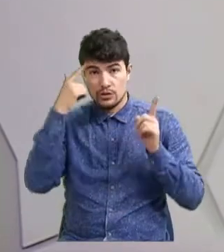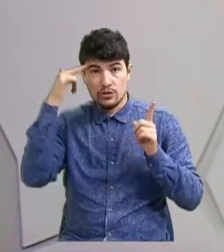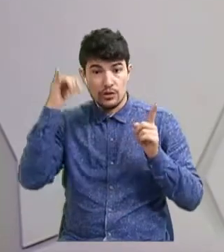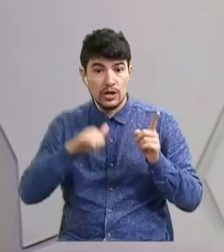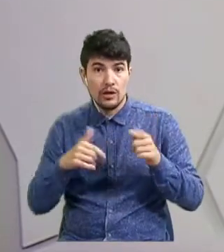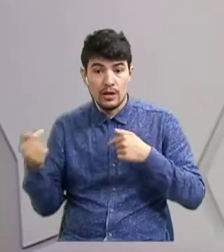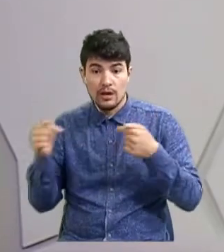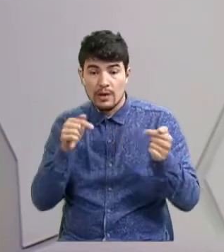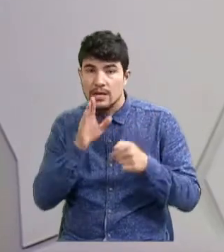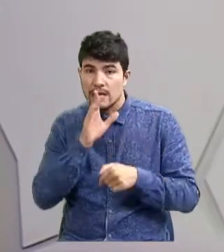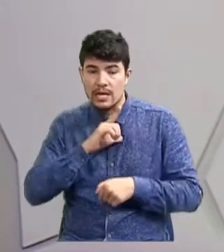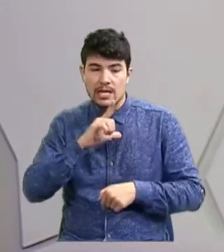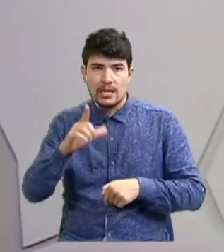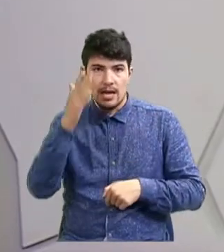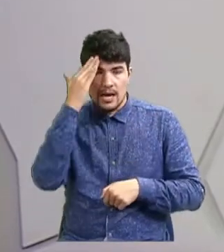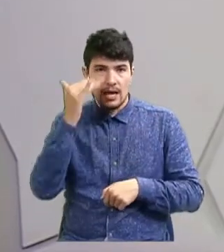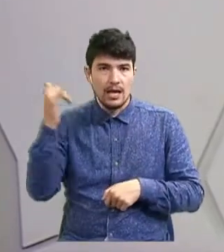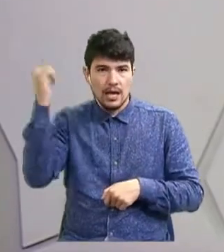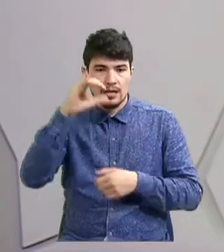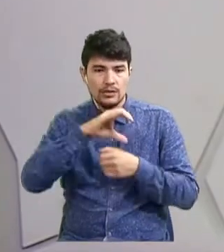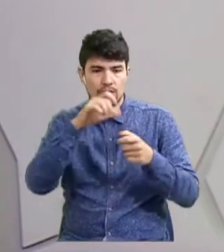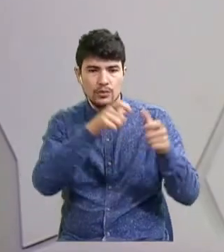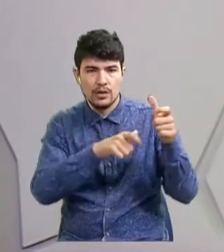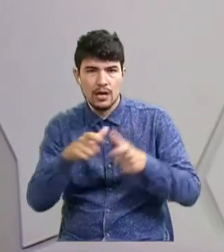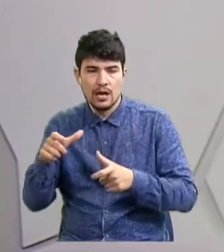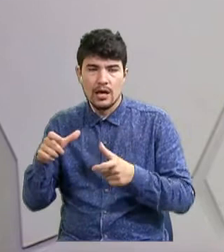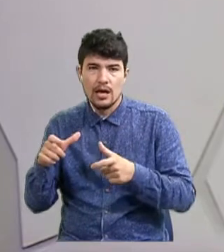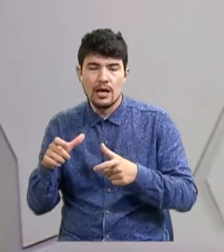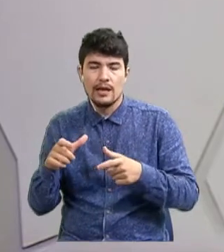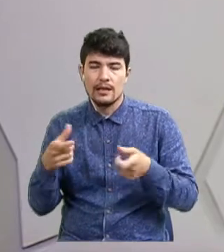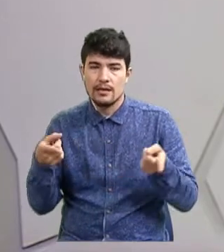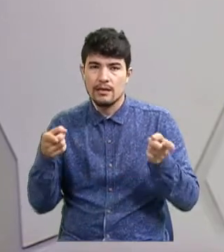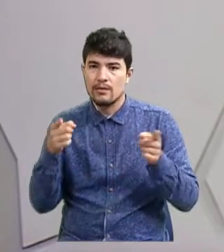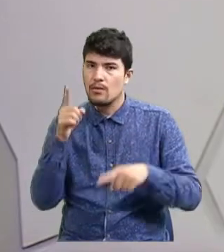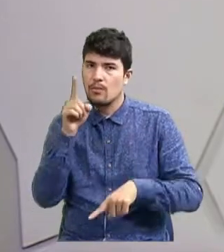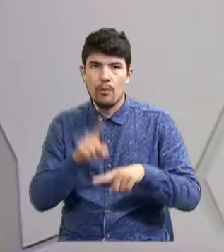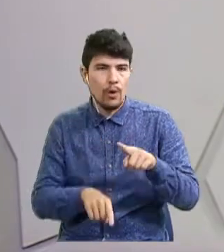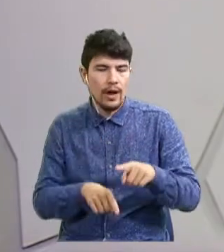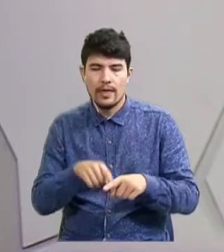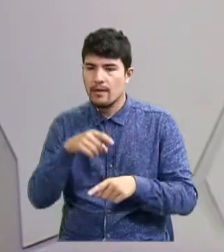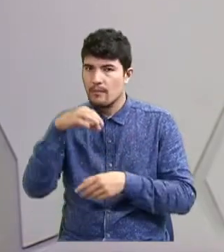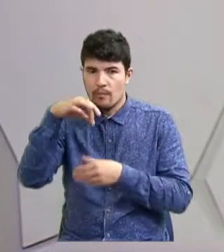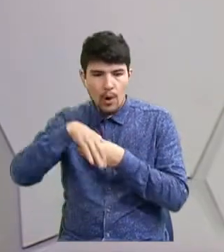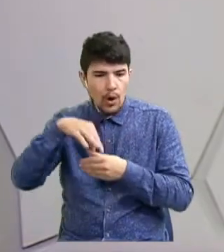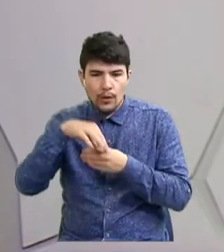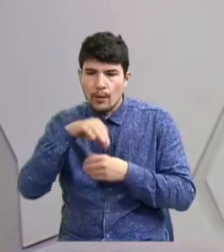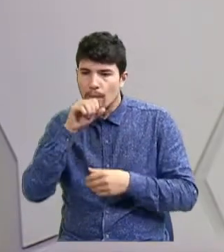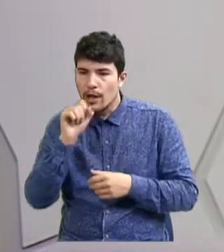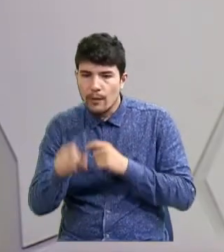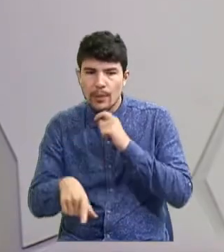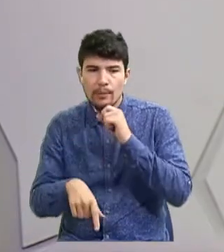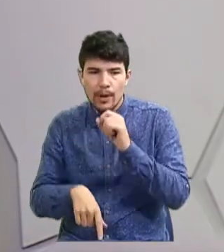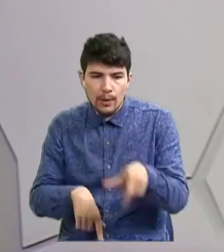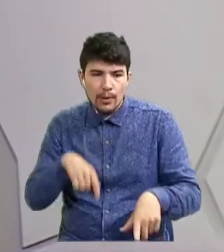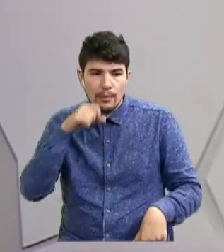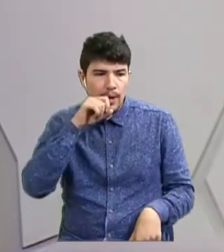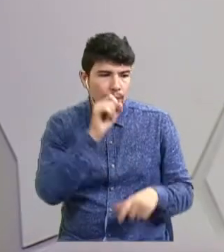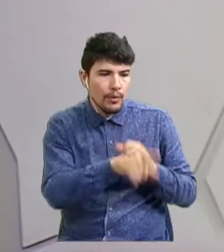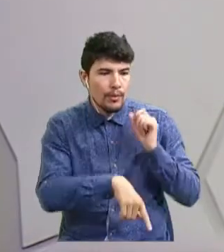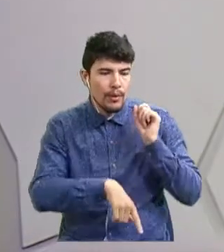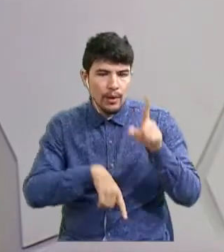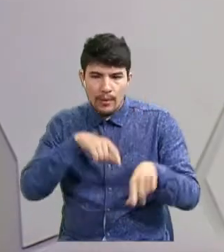tiene que liderar la academia, la ciudadanía, pero repito, no puede ser a través de una pregunta un poco capciosa o tramposa